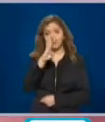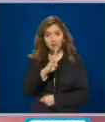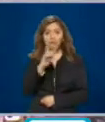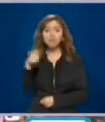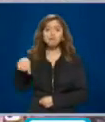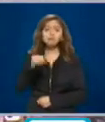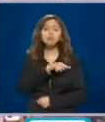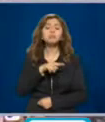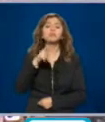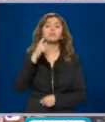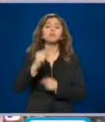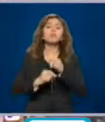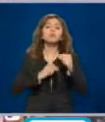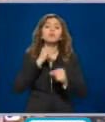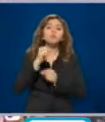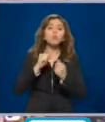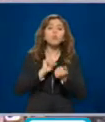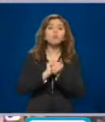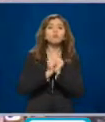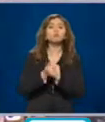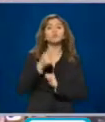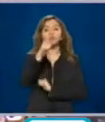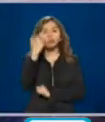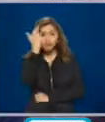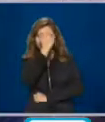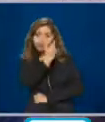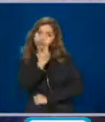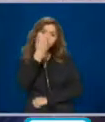los controles se vuelven mucho más estrictos y